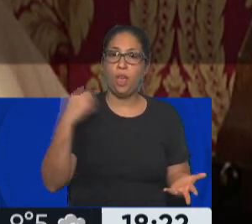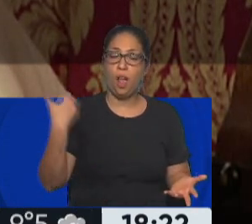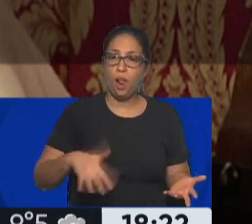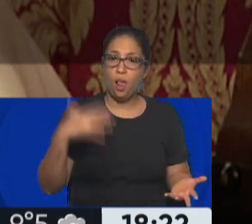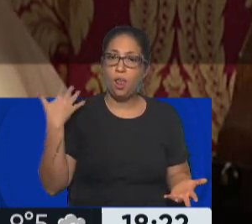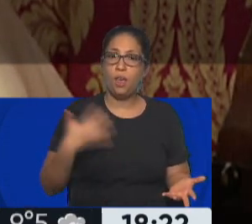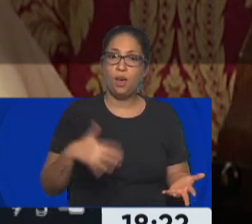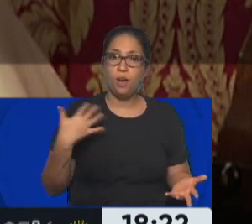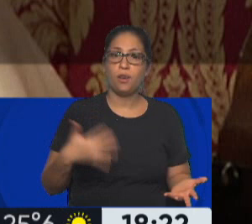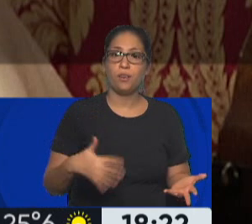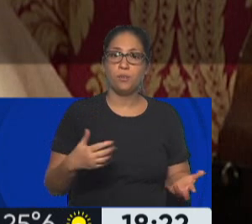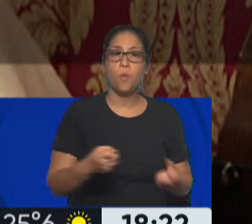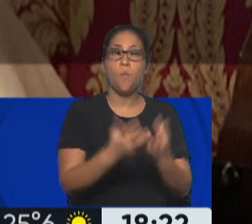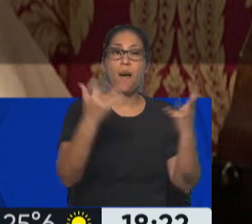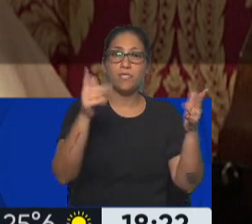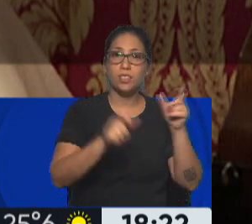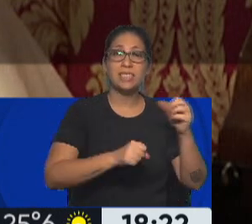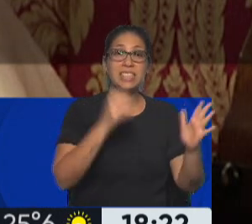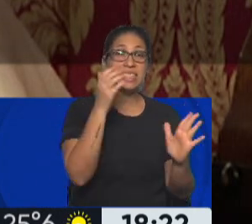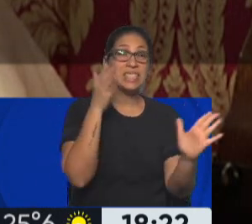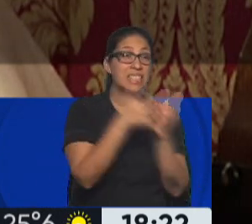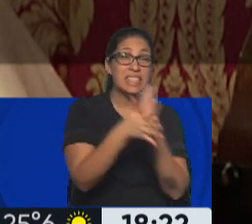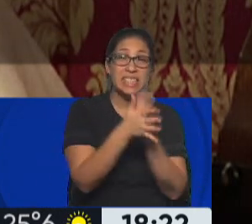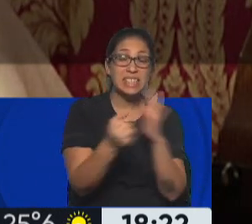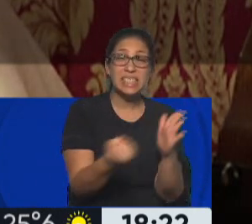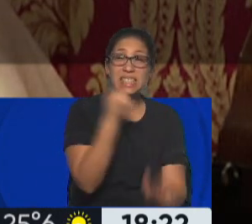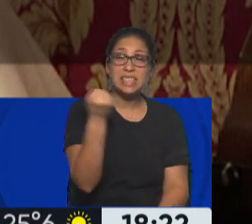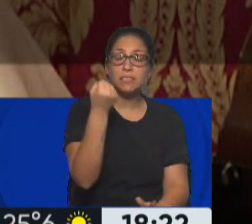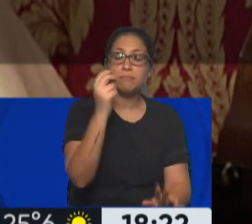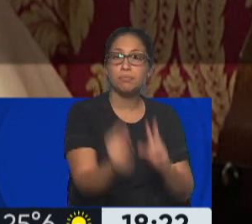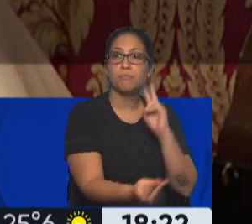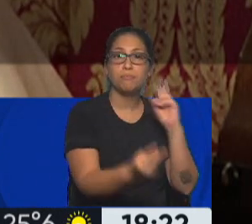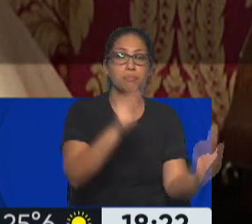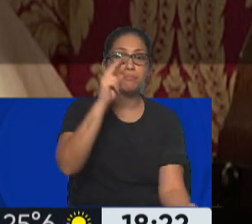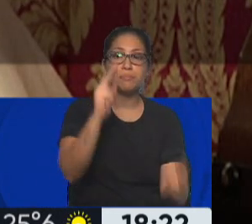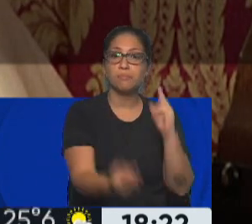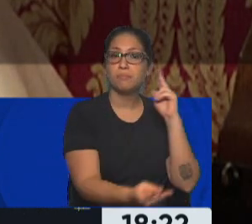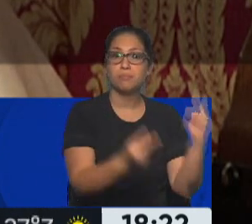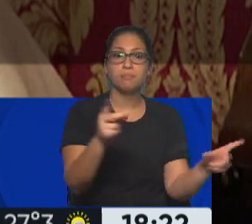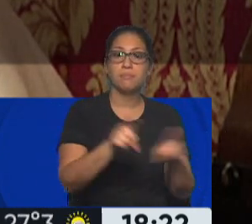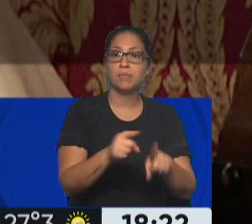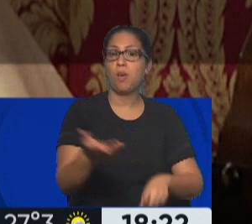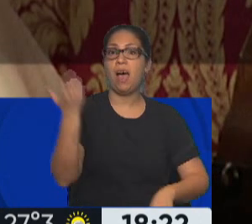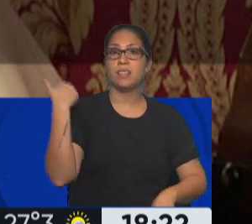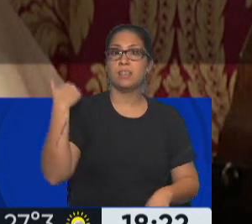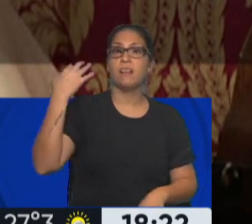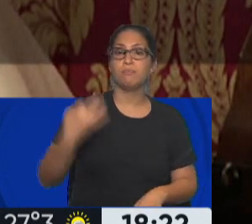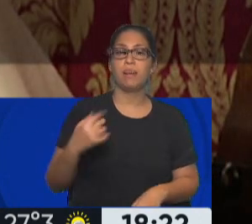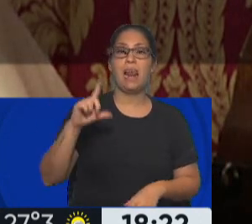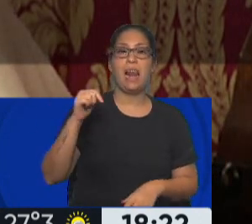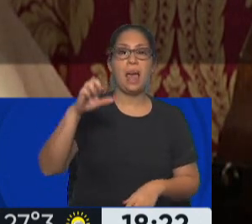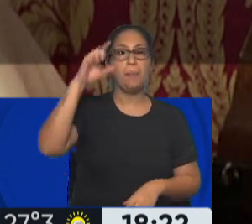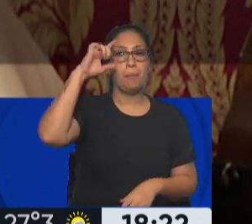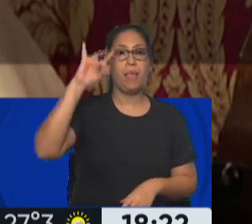volte vediamo che trovano una morte, come è successo ieri